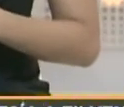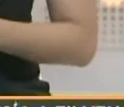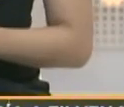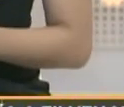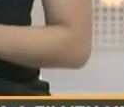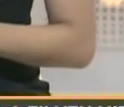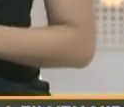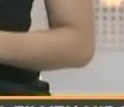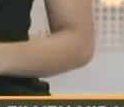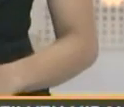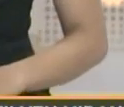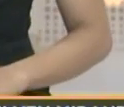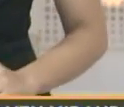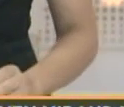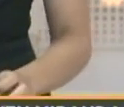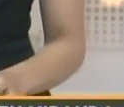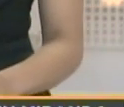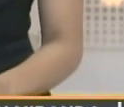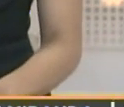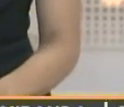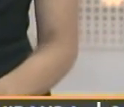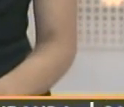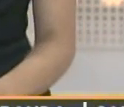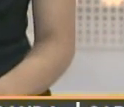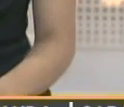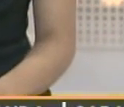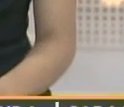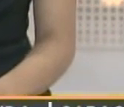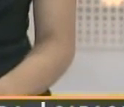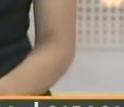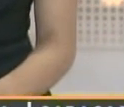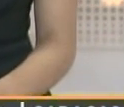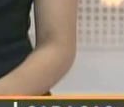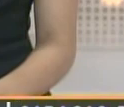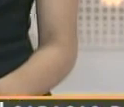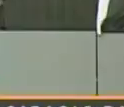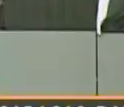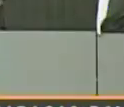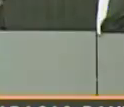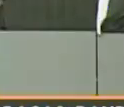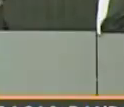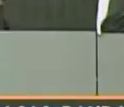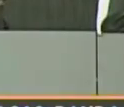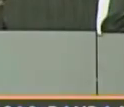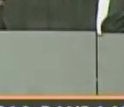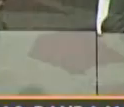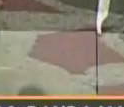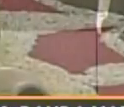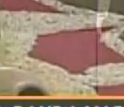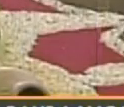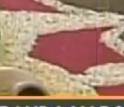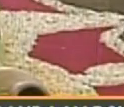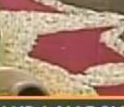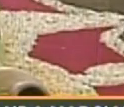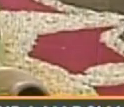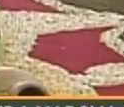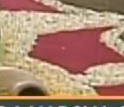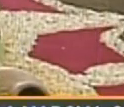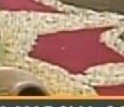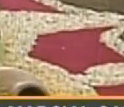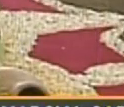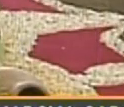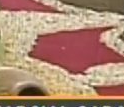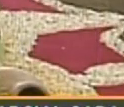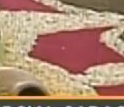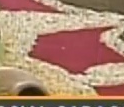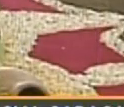Bien, a esta hora se genera importante información en la cumbre de la Asociación de Estados del Caribe. Nuestro compañero Carlos Aranguren está en el lugar y nos informa. Adelante,